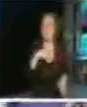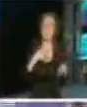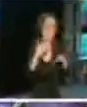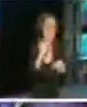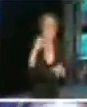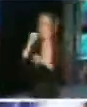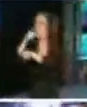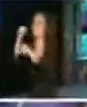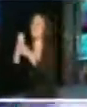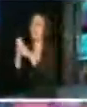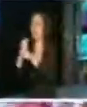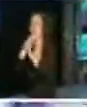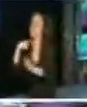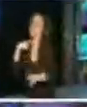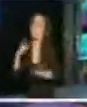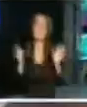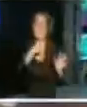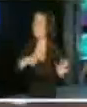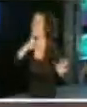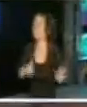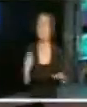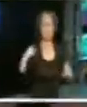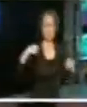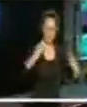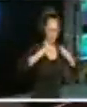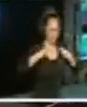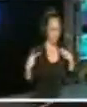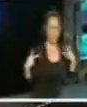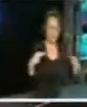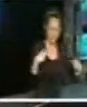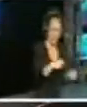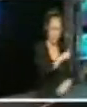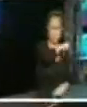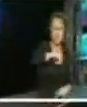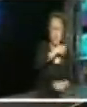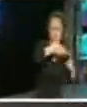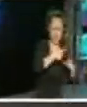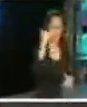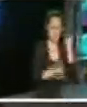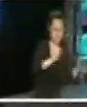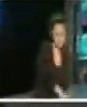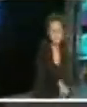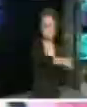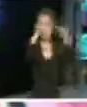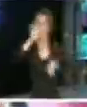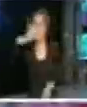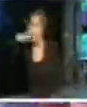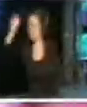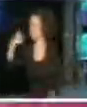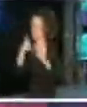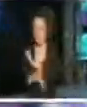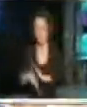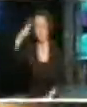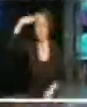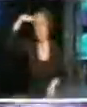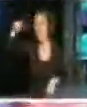trabajo usted perdió. Privatizan sanidad y nos obligan a emigrar. Nunca tu golpe la ilusión no podrán quitar.